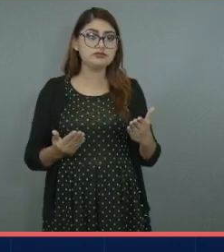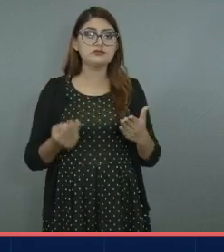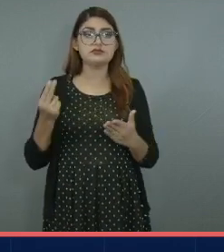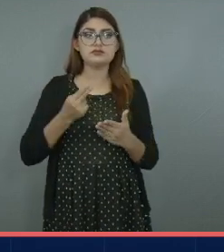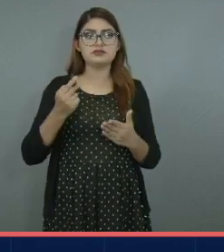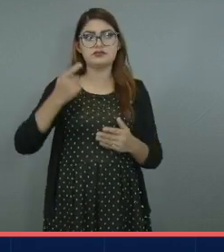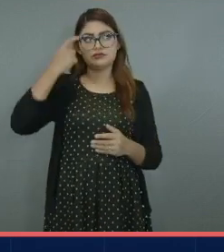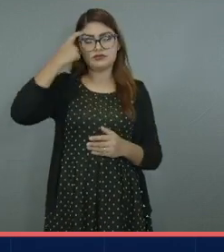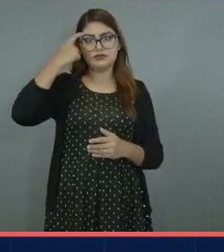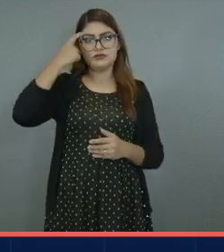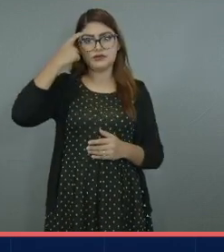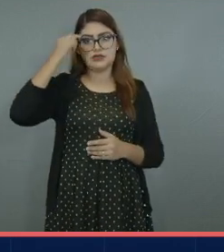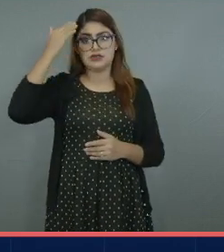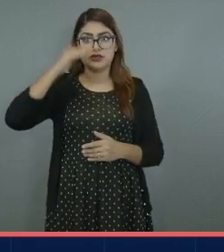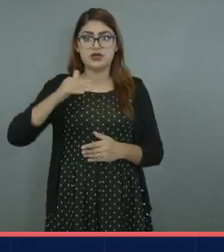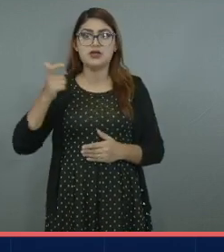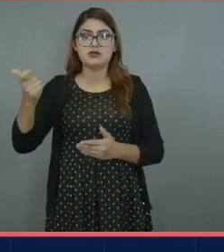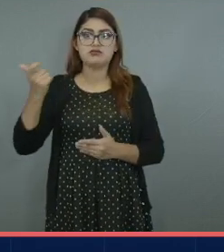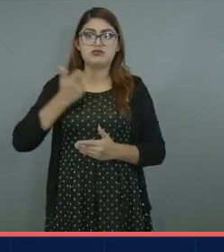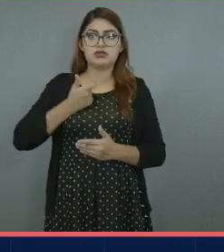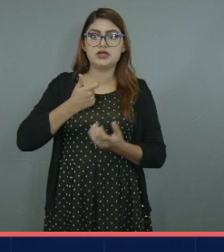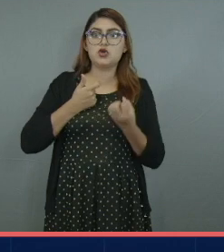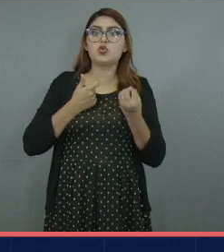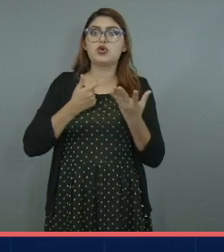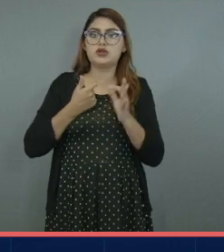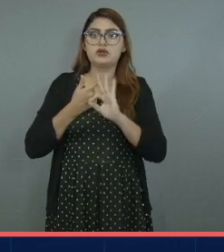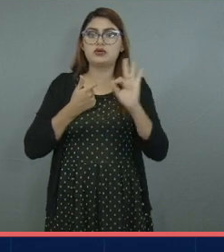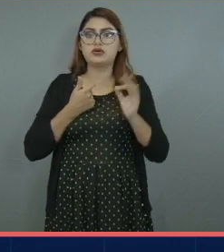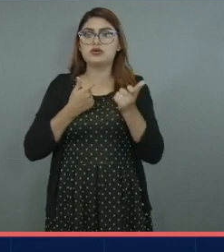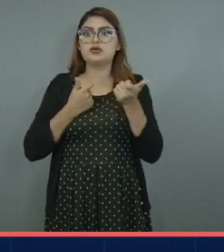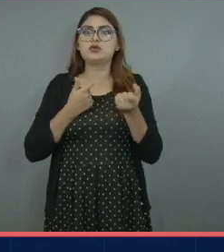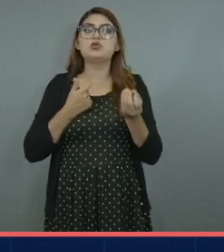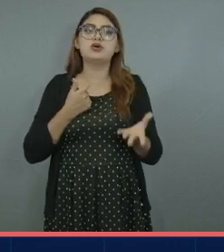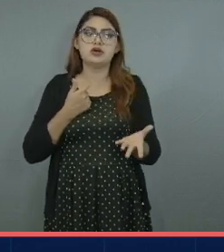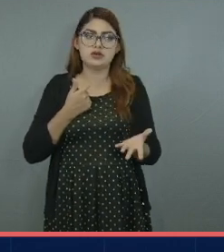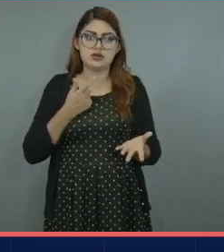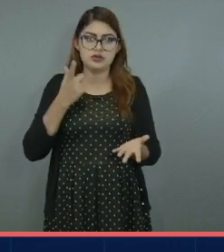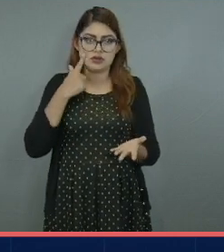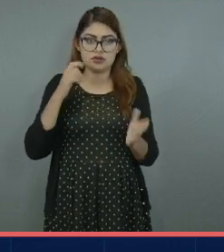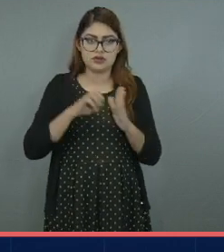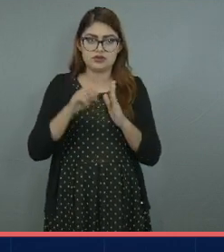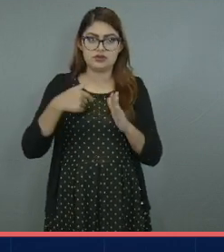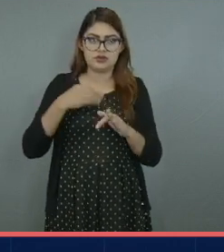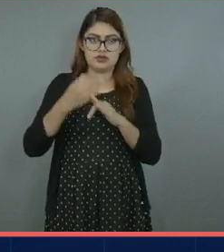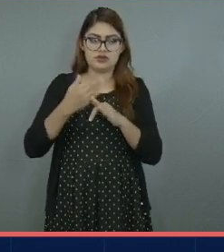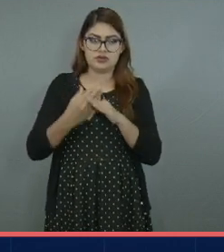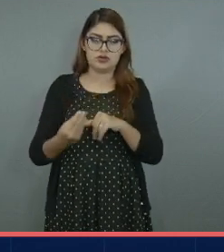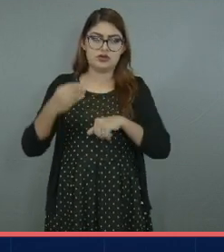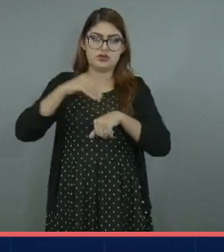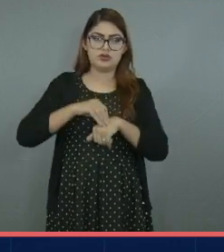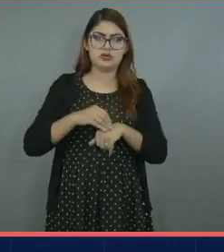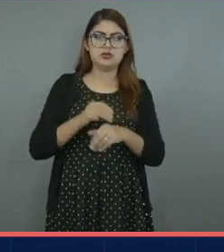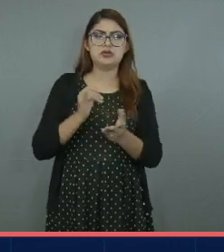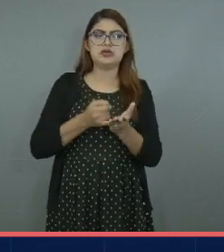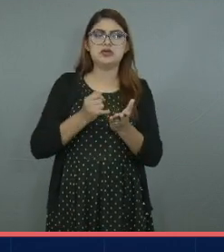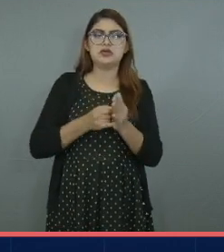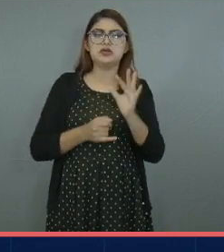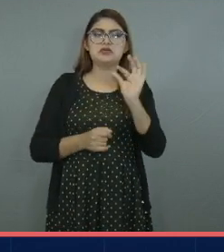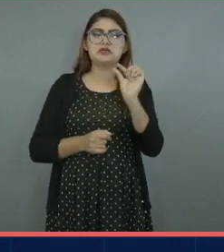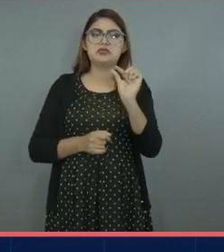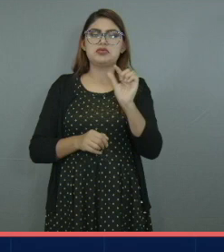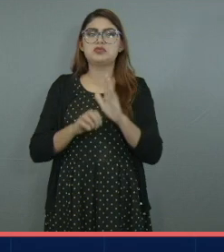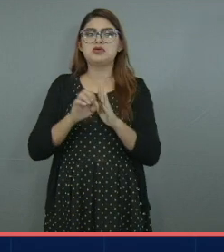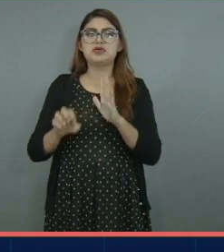saber qué porcentaje nos van a pagar por invertir nuestro dinero. Voy a poner un interés muy bajito,